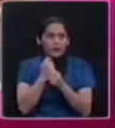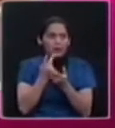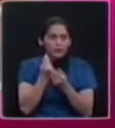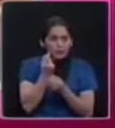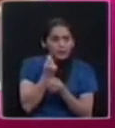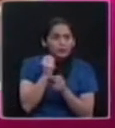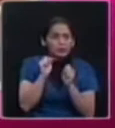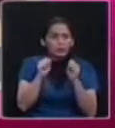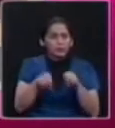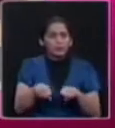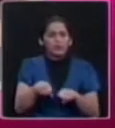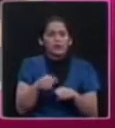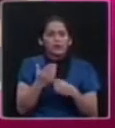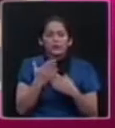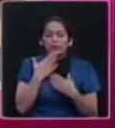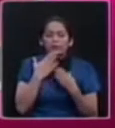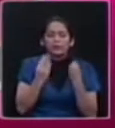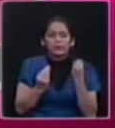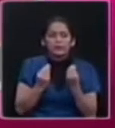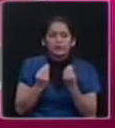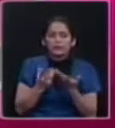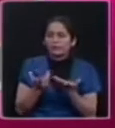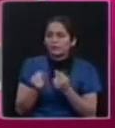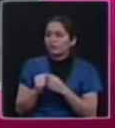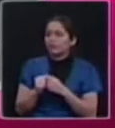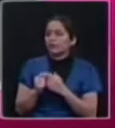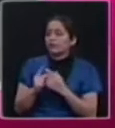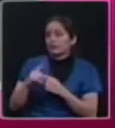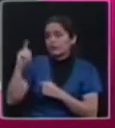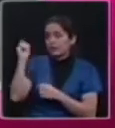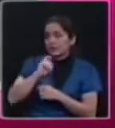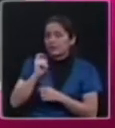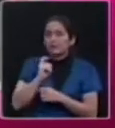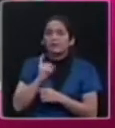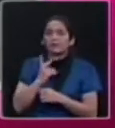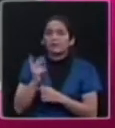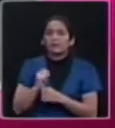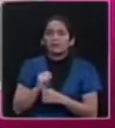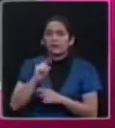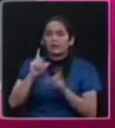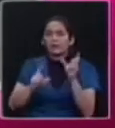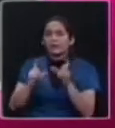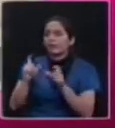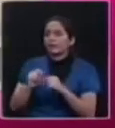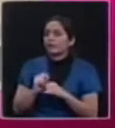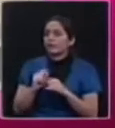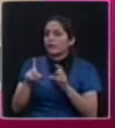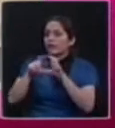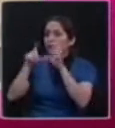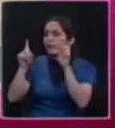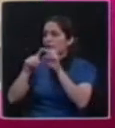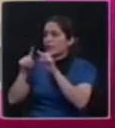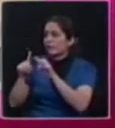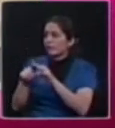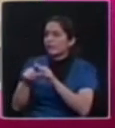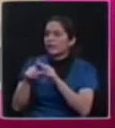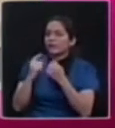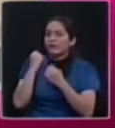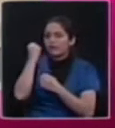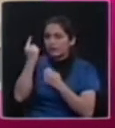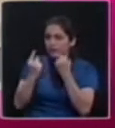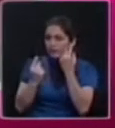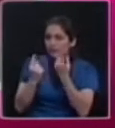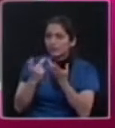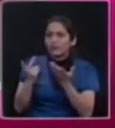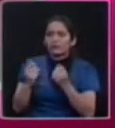Pues tiene que ver con las identidades, ¿no? Una sociedad que se conoce mejor, una sociedad que disfruta más en términos